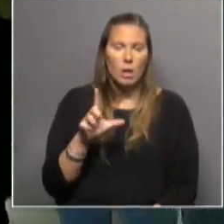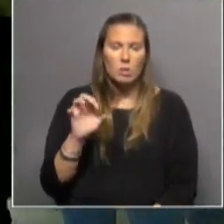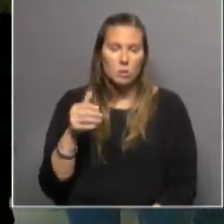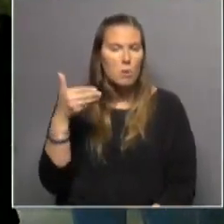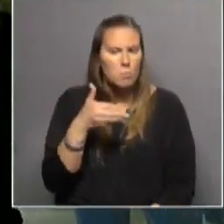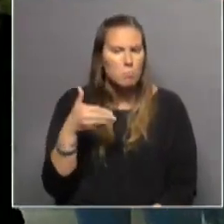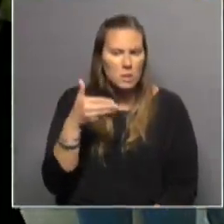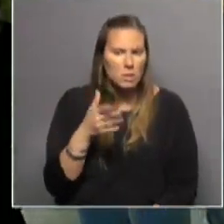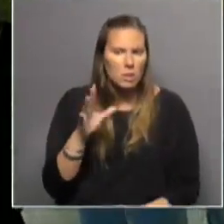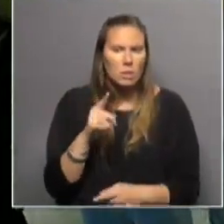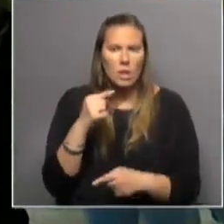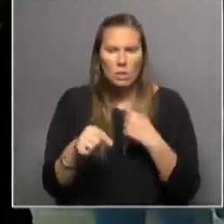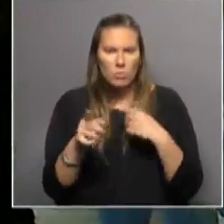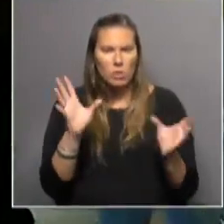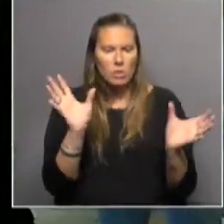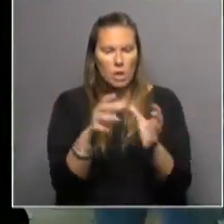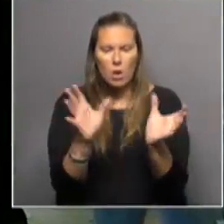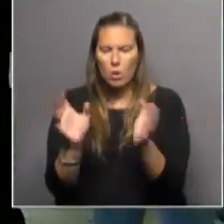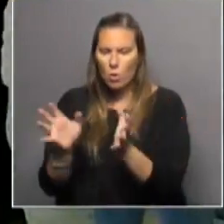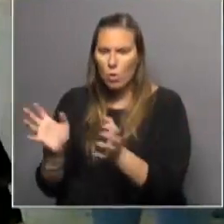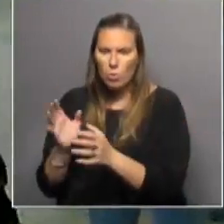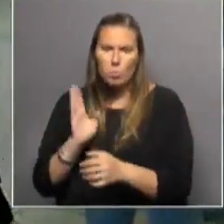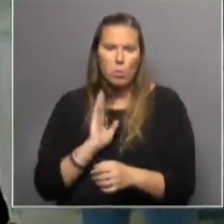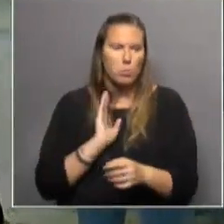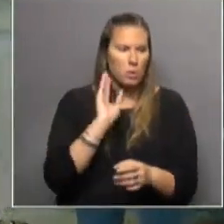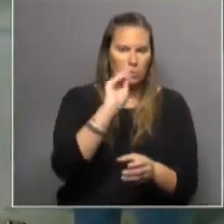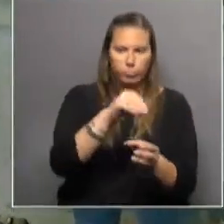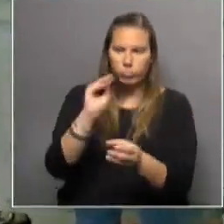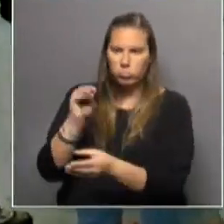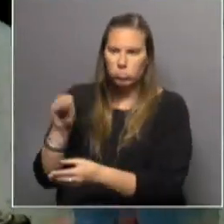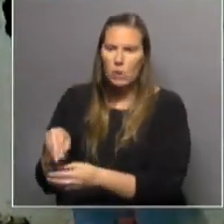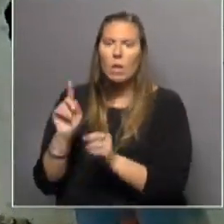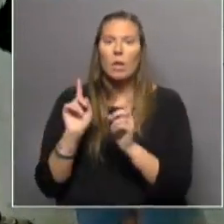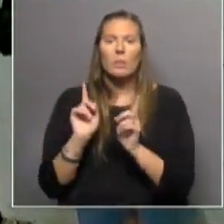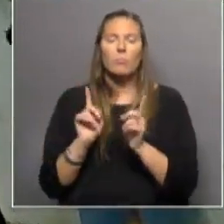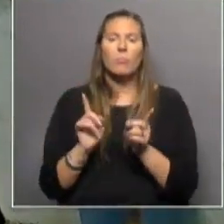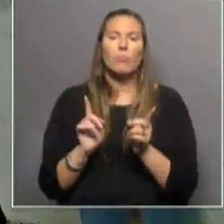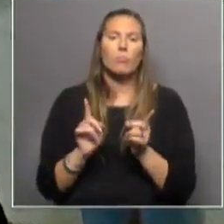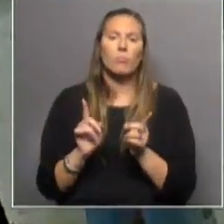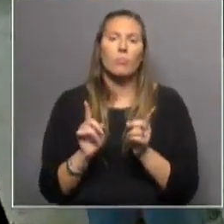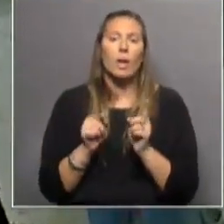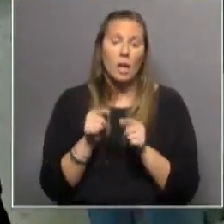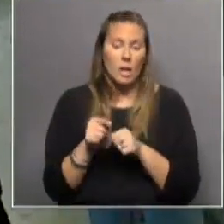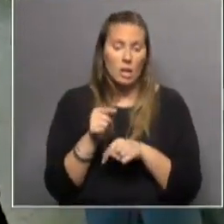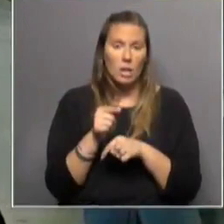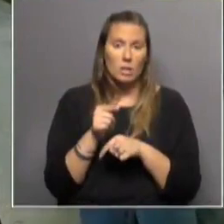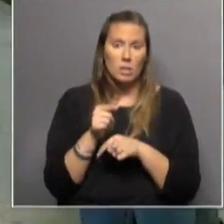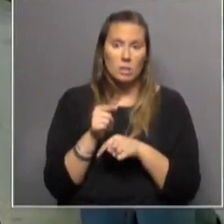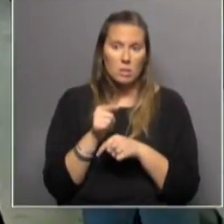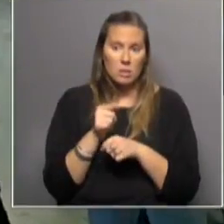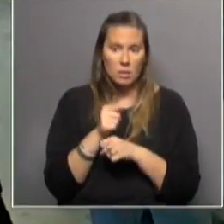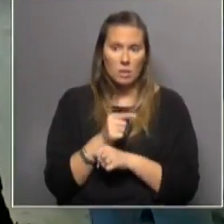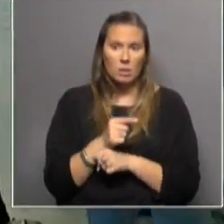con distintos grupos de mujeres, entre otras cosas. Y ella tiene mucha,